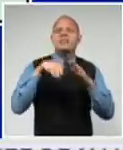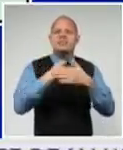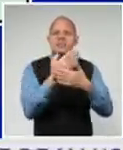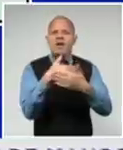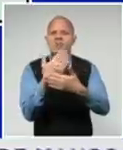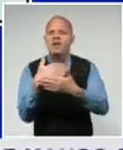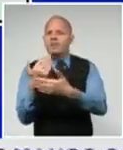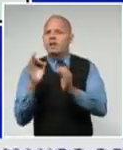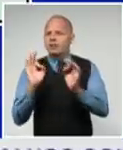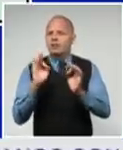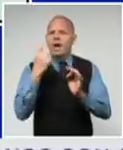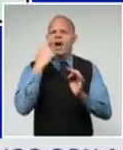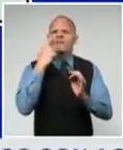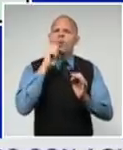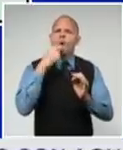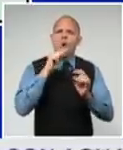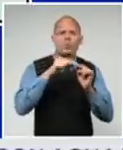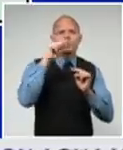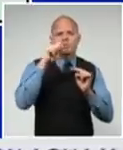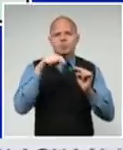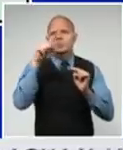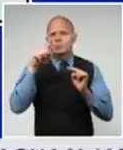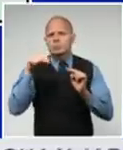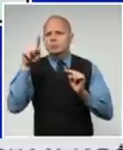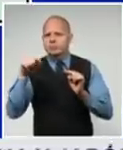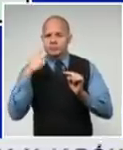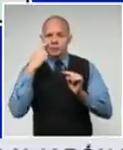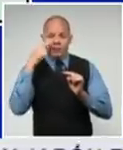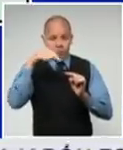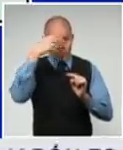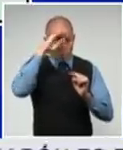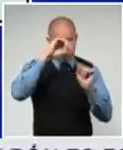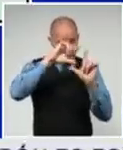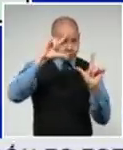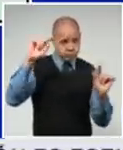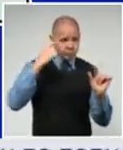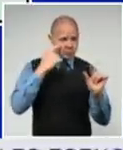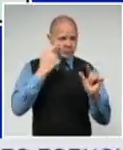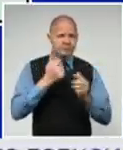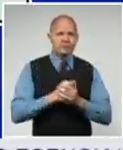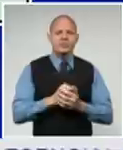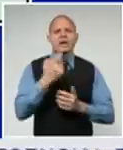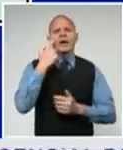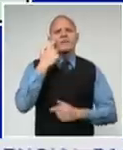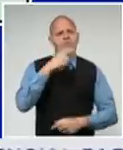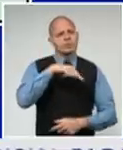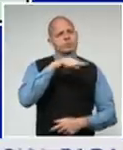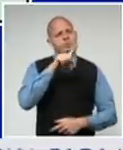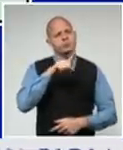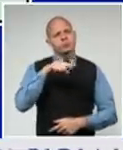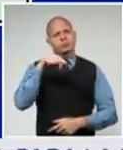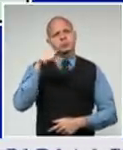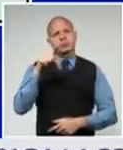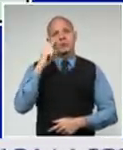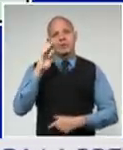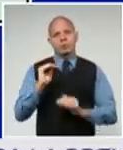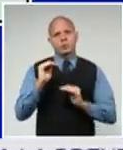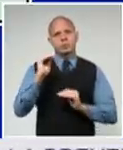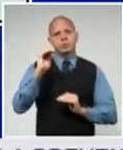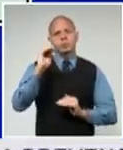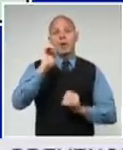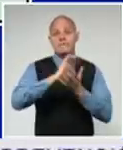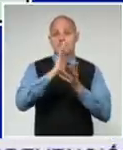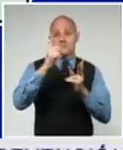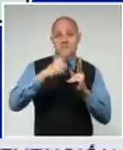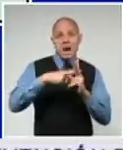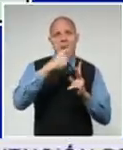casos, cómo se ha venido comportando en nuestro país. Fíjense el incremento que tuvimos abril, mayo, después